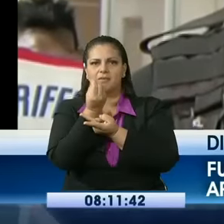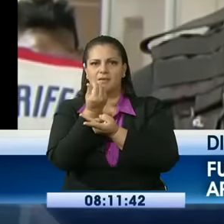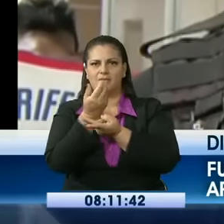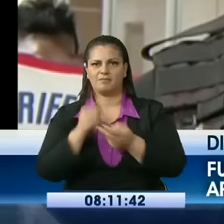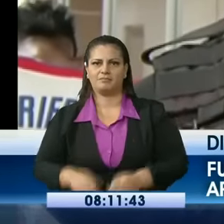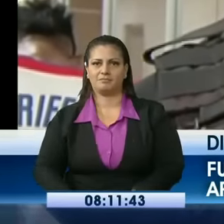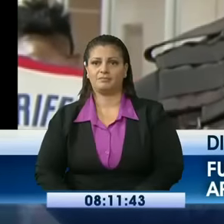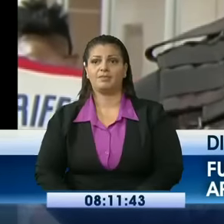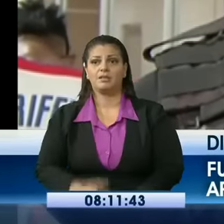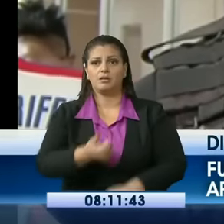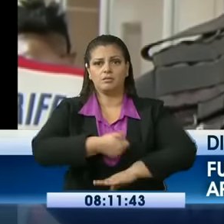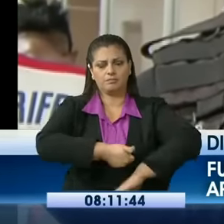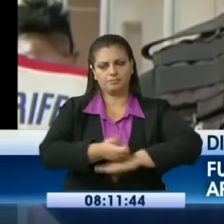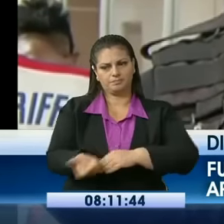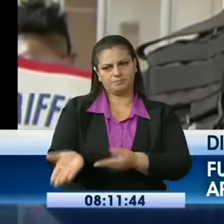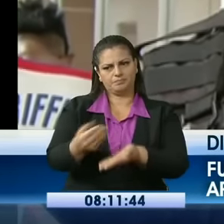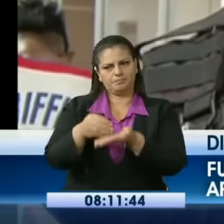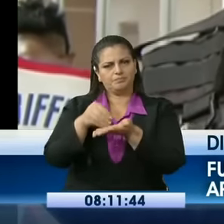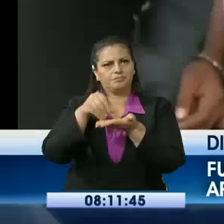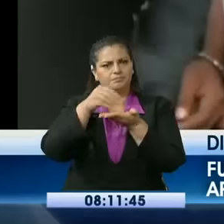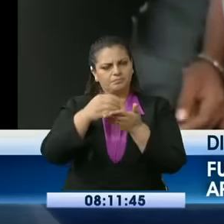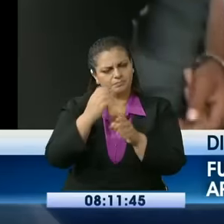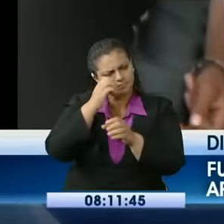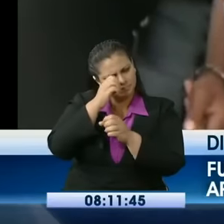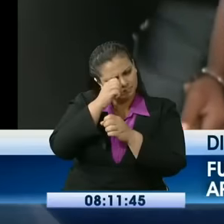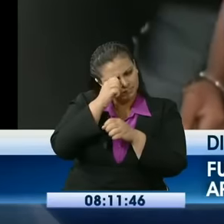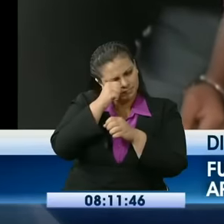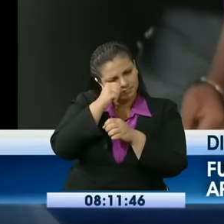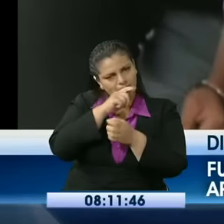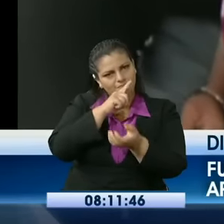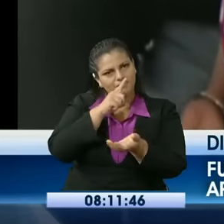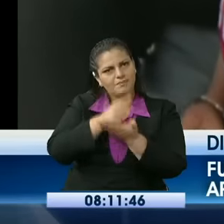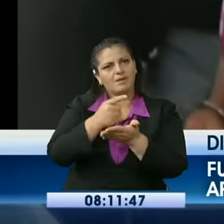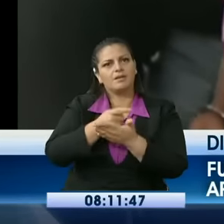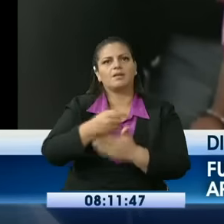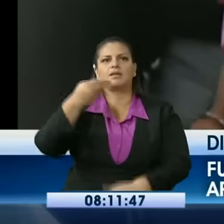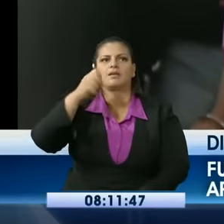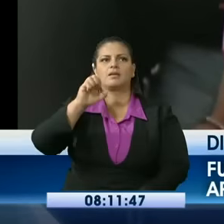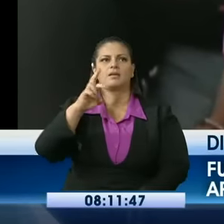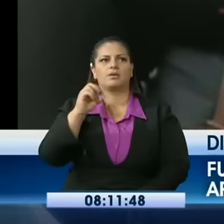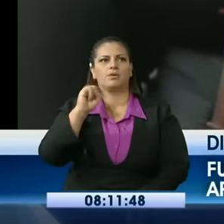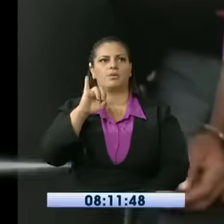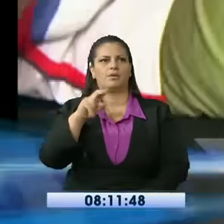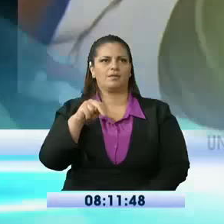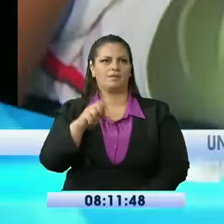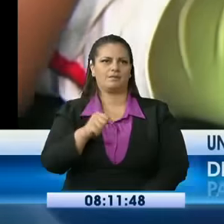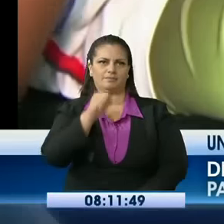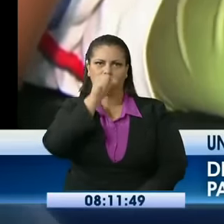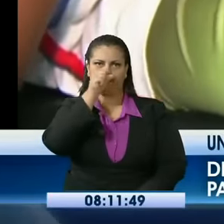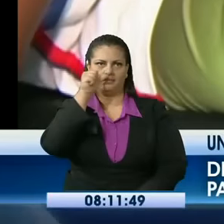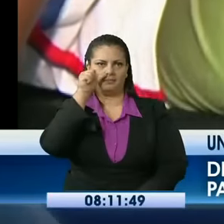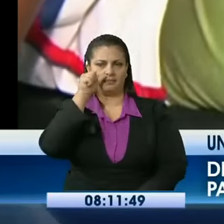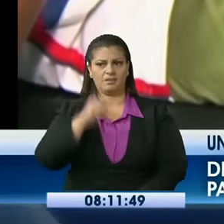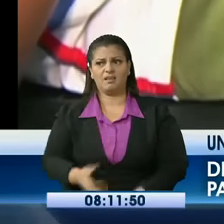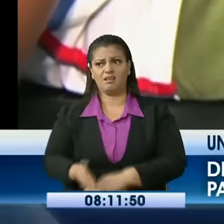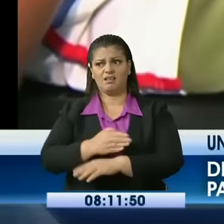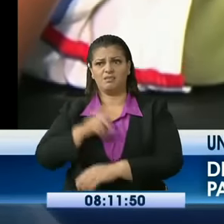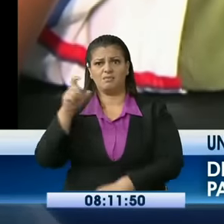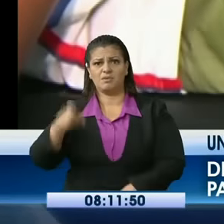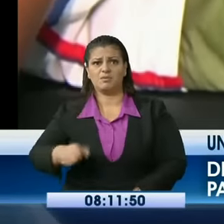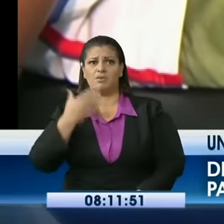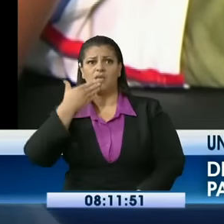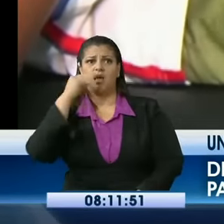realizadas las diferentes pruebas de campo dio positivo para heroína. La aprehensión se produjo tras una denuncia ciudadana en la que se indicaba que el